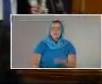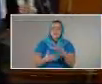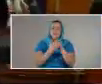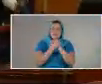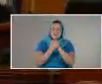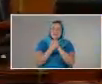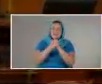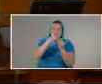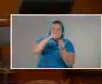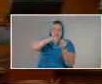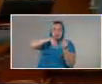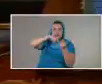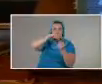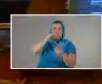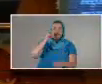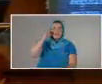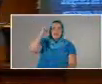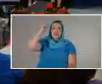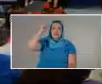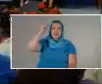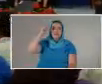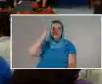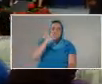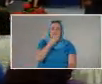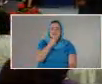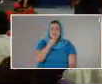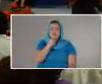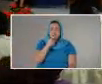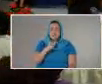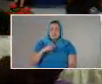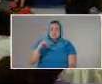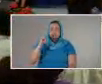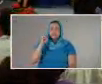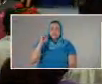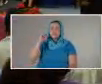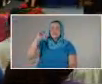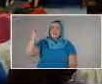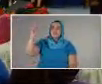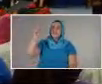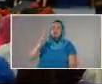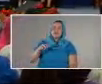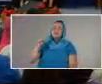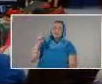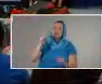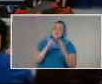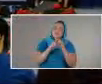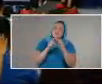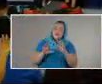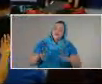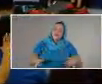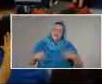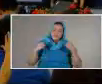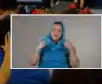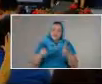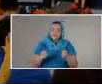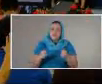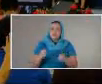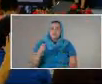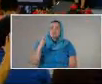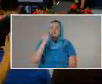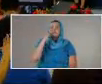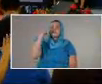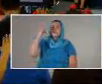matrimonios, familias, adultos, ancianos, hijos tuyos que necesitan una palabra de fortaleza.